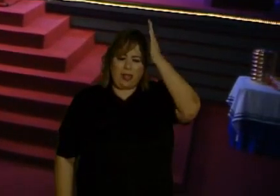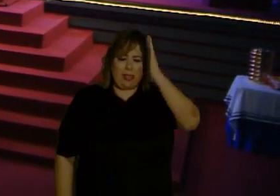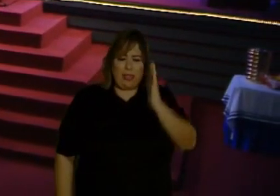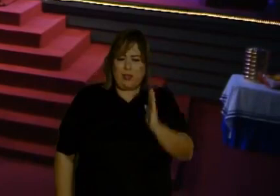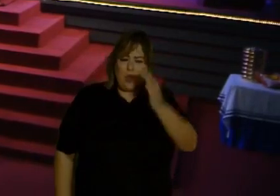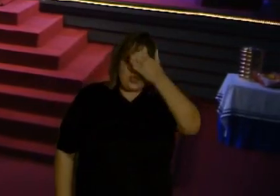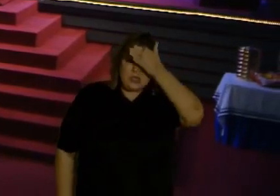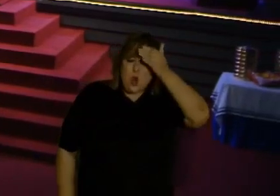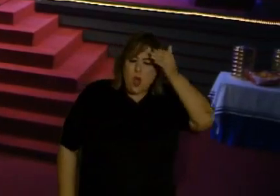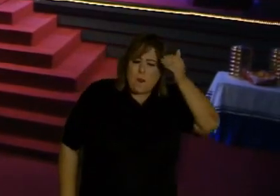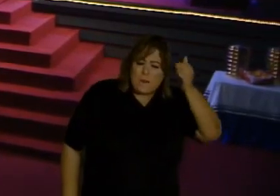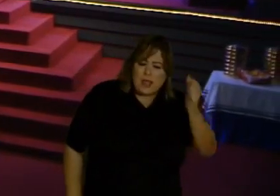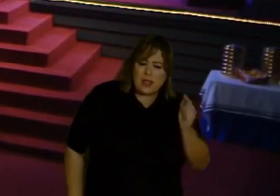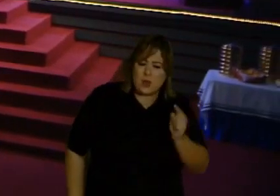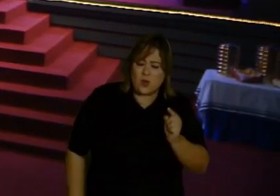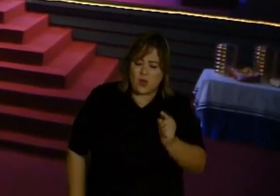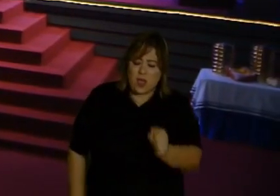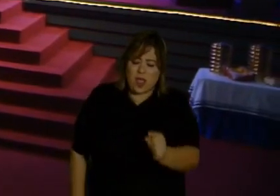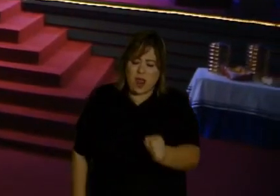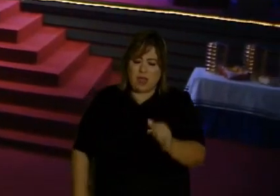cárcel?